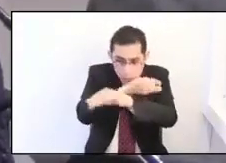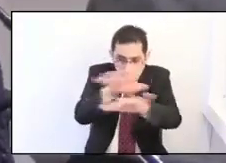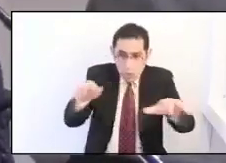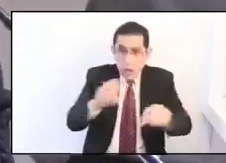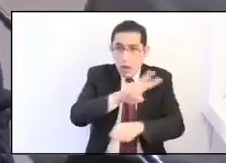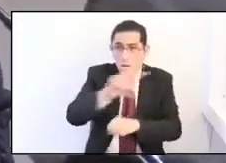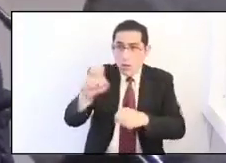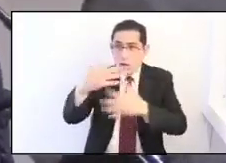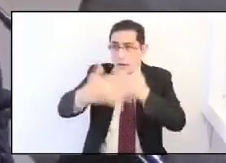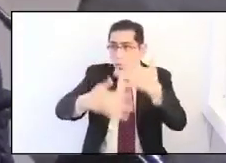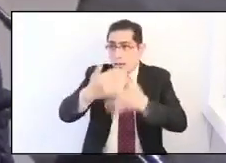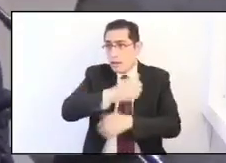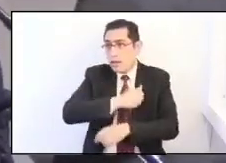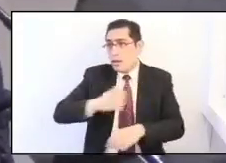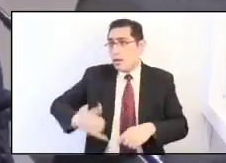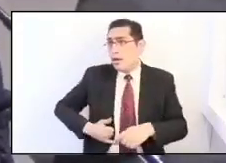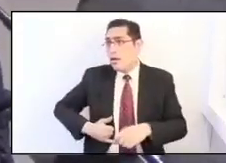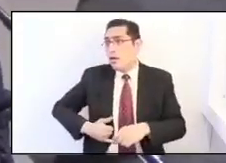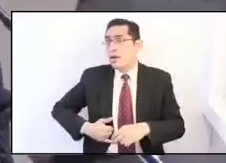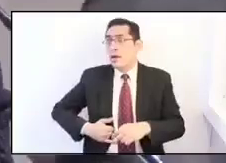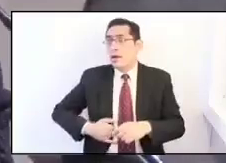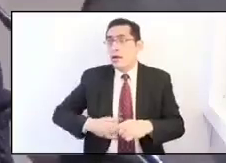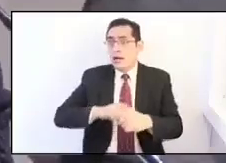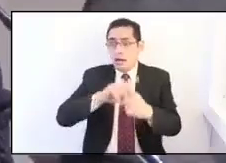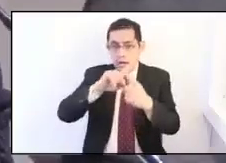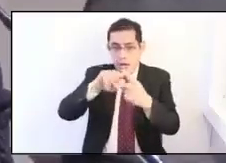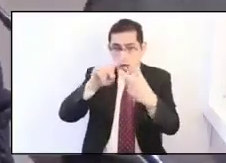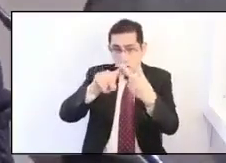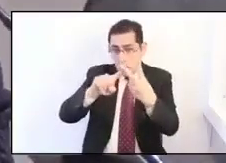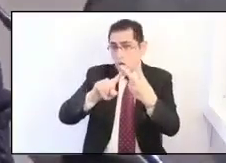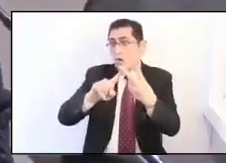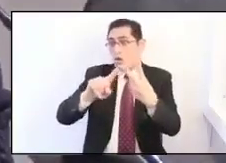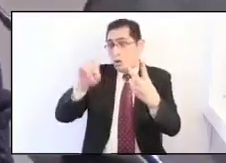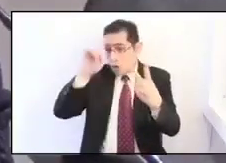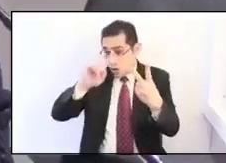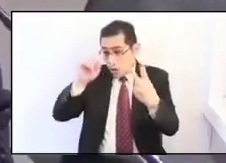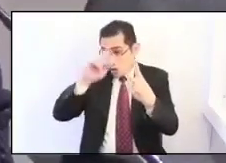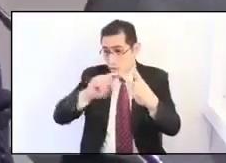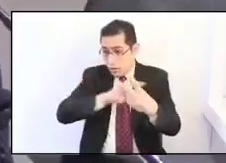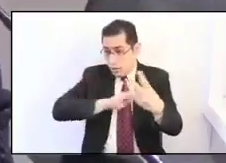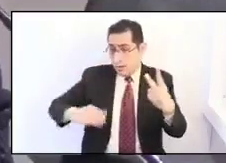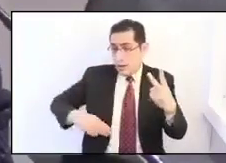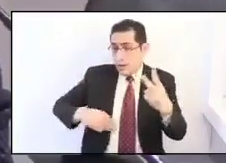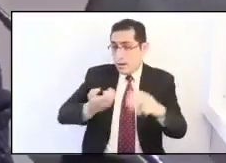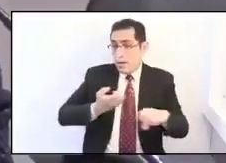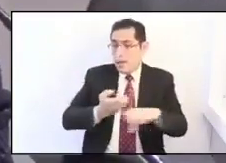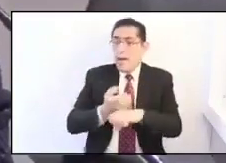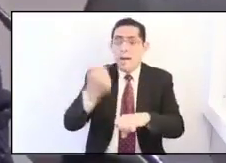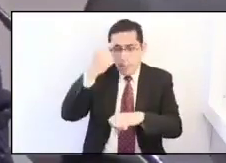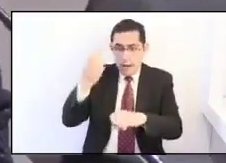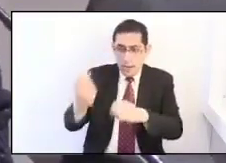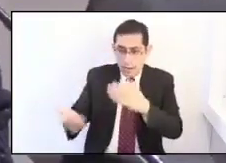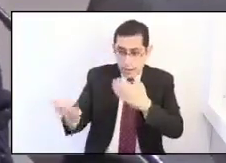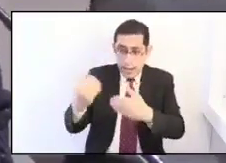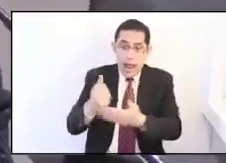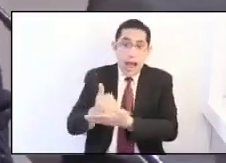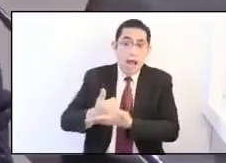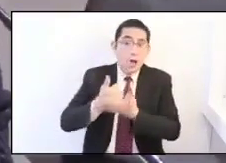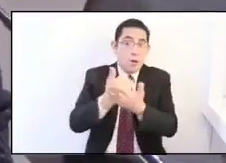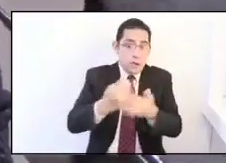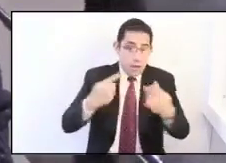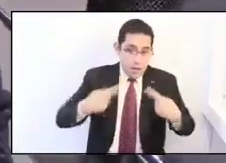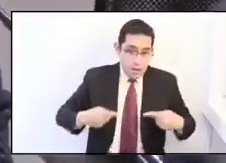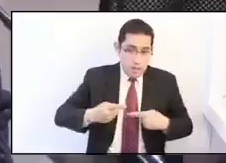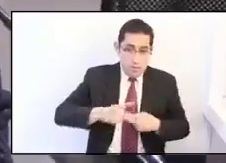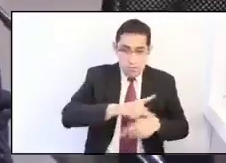215 ayuntamientos y los dos consejos municipales del estado, con la finalidad de vincular y asistir a la población respecto de